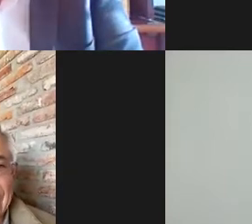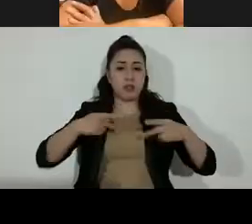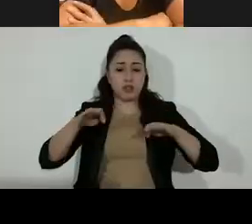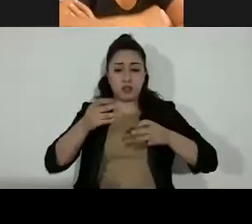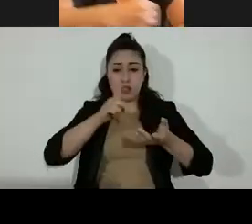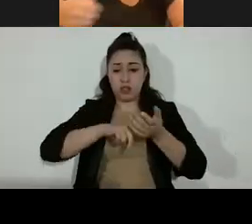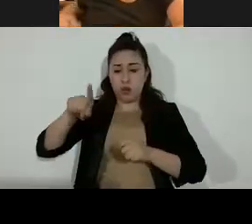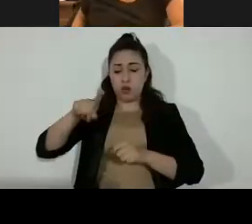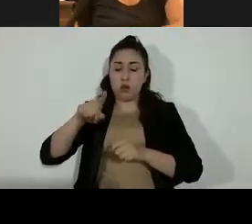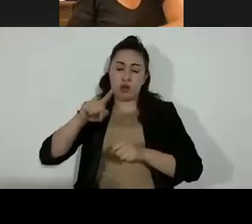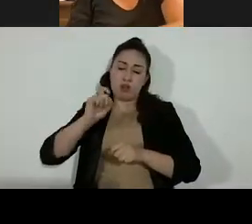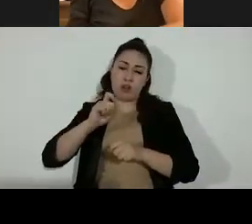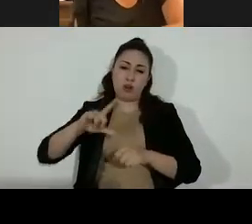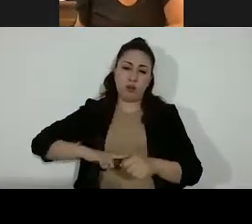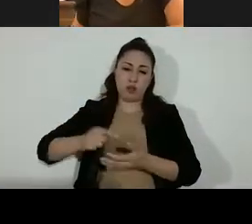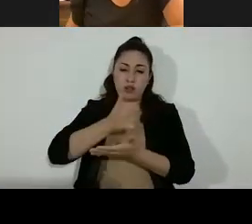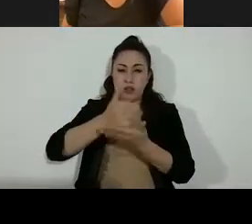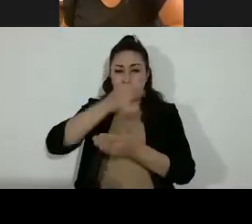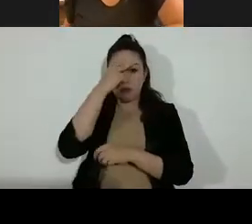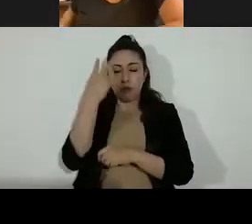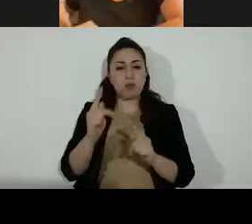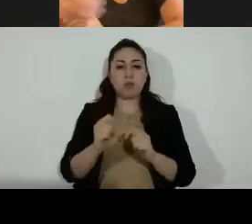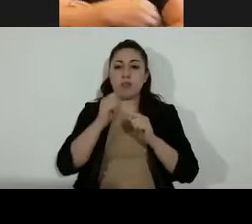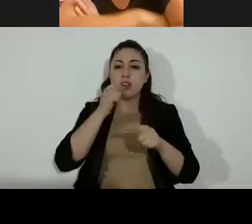de la administración de la Ciudad de México, a cualquiera.